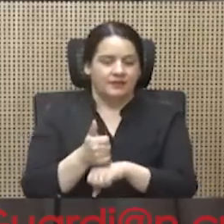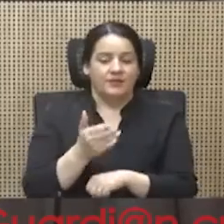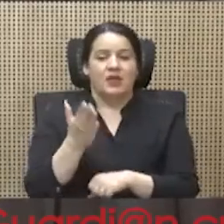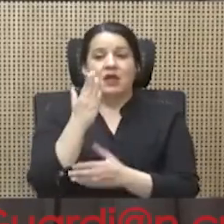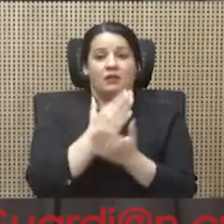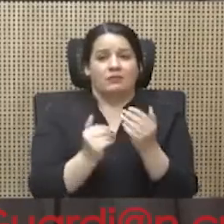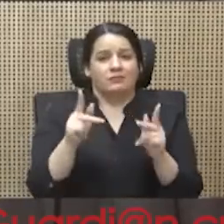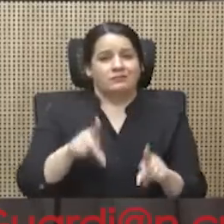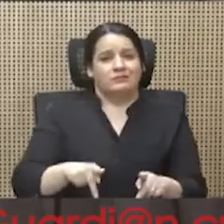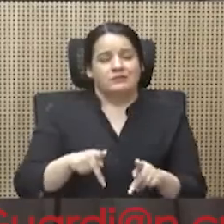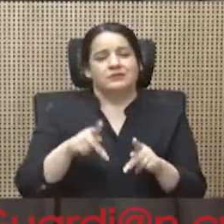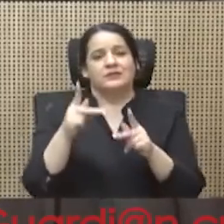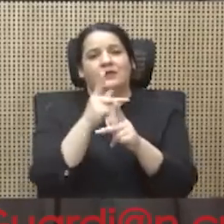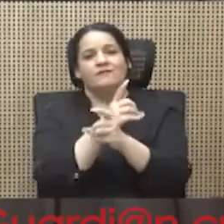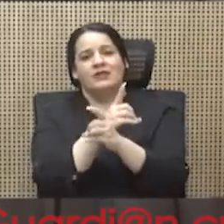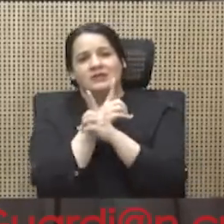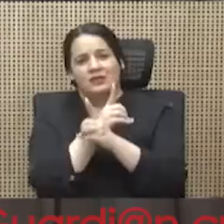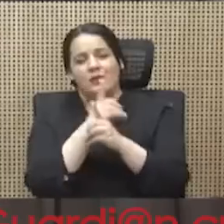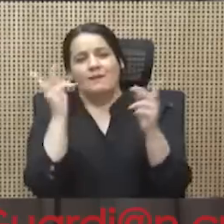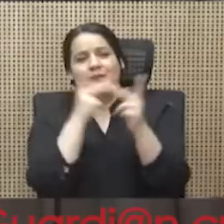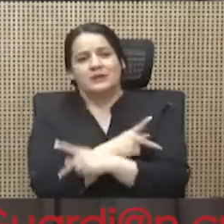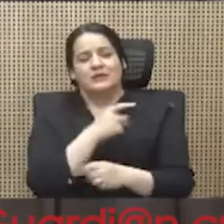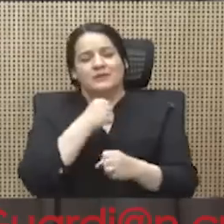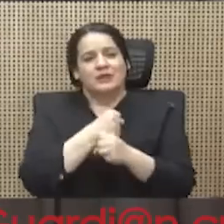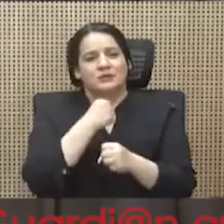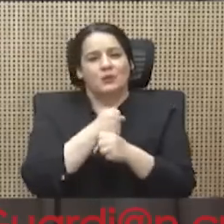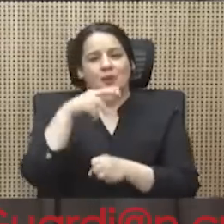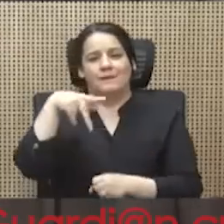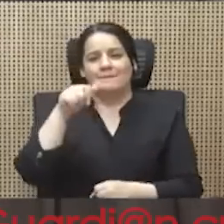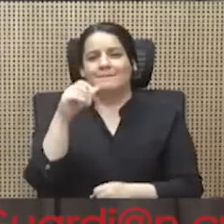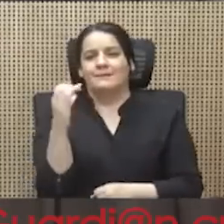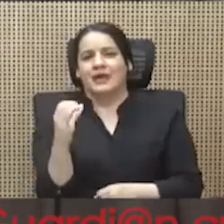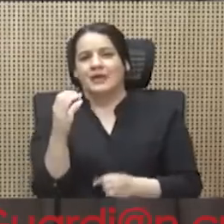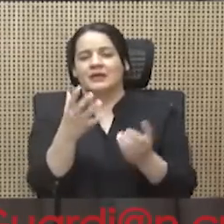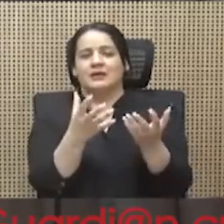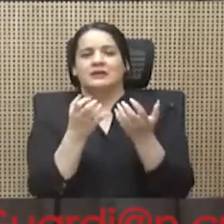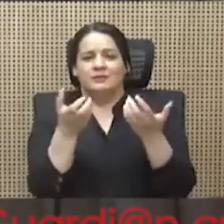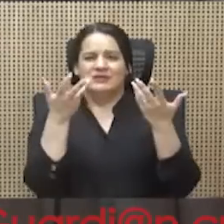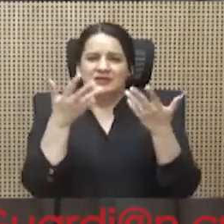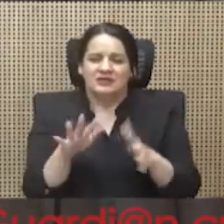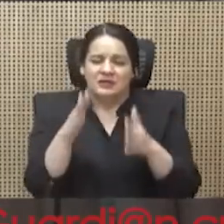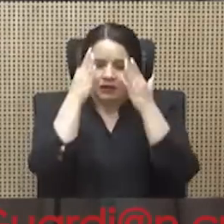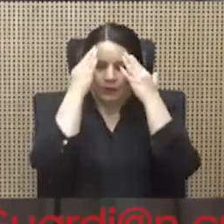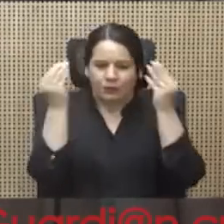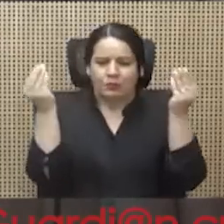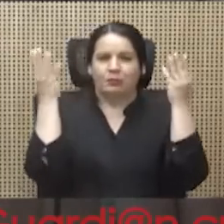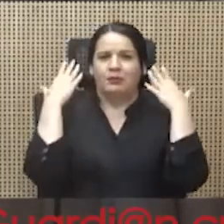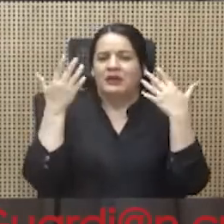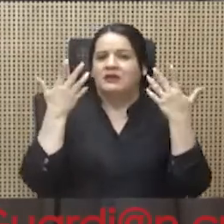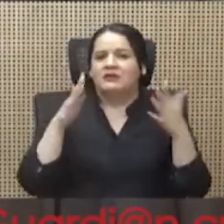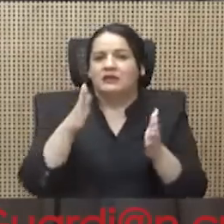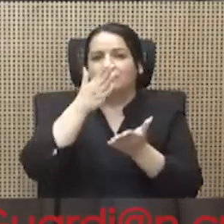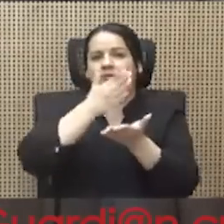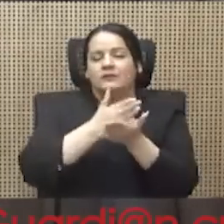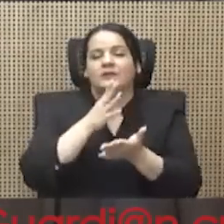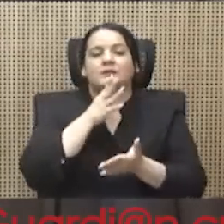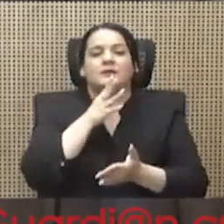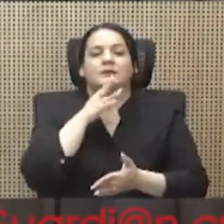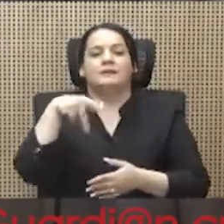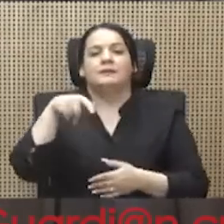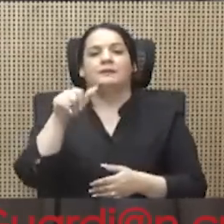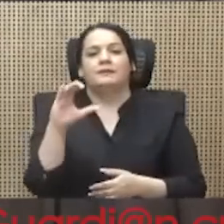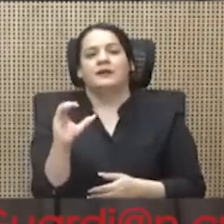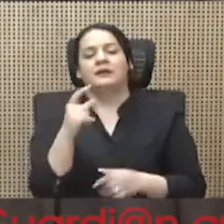que siguen defendiendo la pésima gestión del pac quisieran que ya pasáramos la página y que olvidemos y que dejemos de hablar de ellos pero